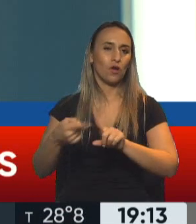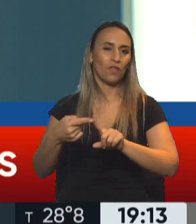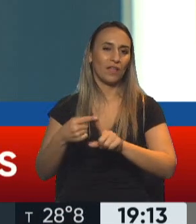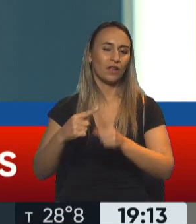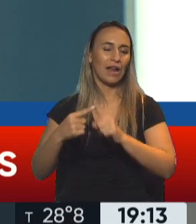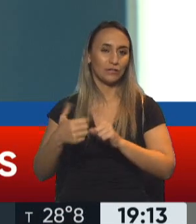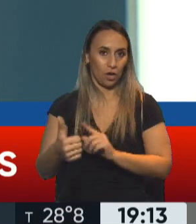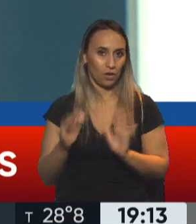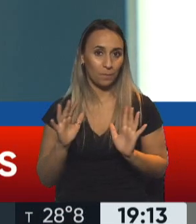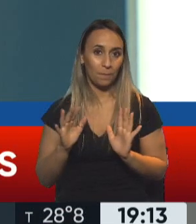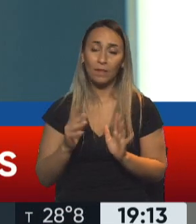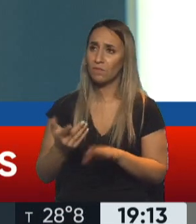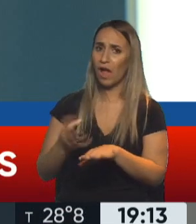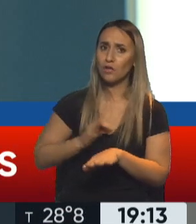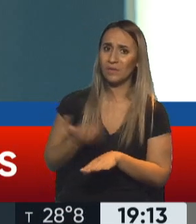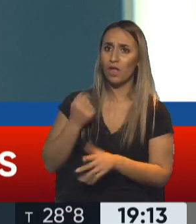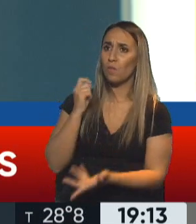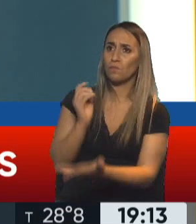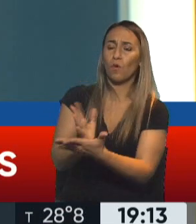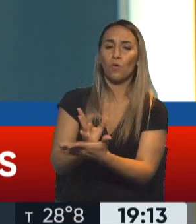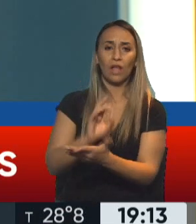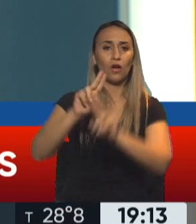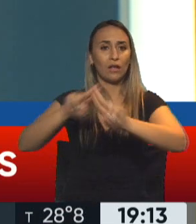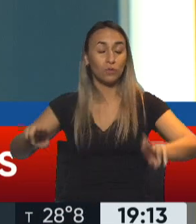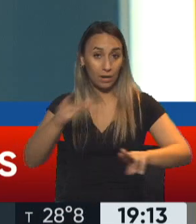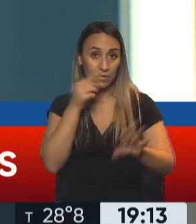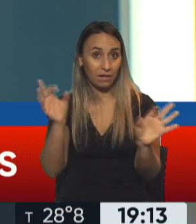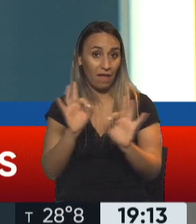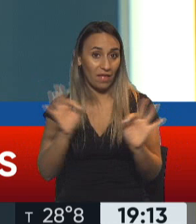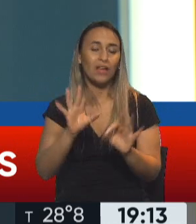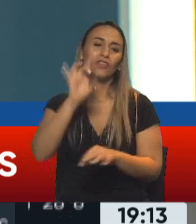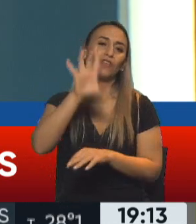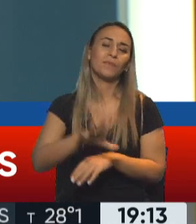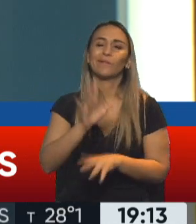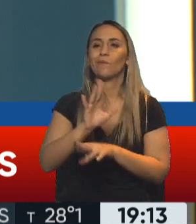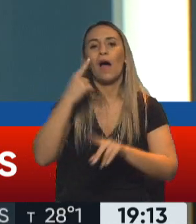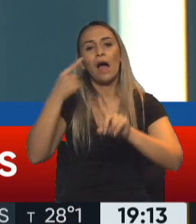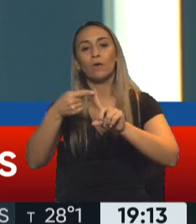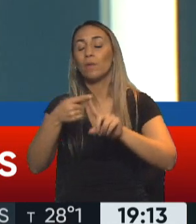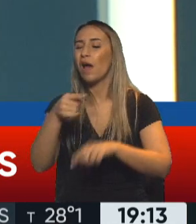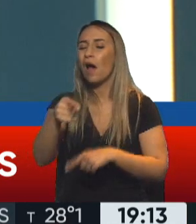hubo clausuras. En general se llevó una relación un poco más de, bueno, che, si este producto no está,